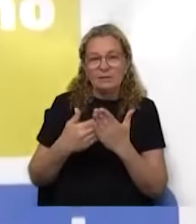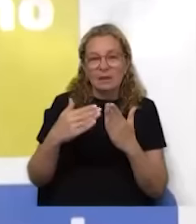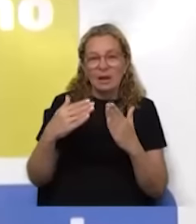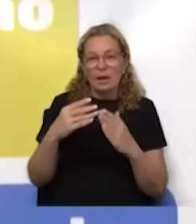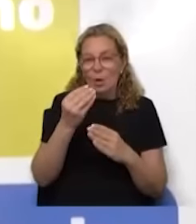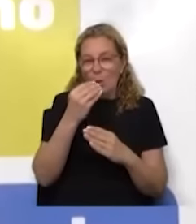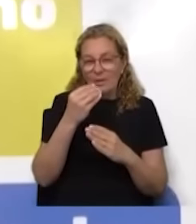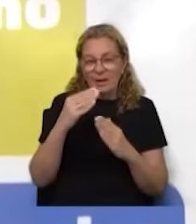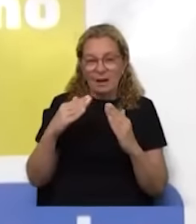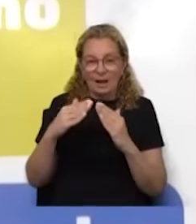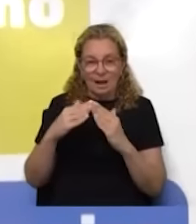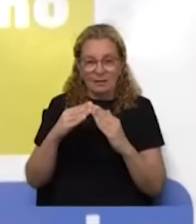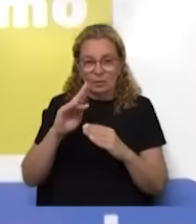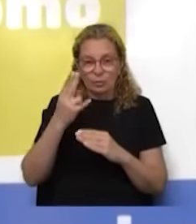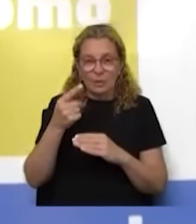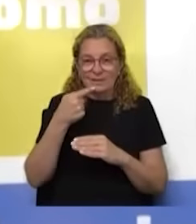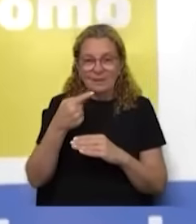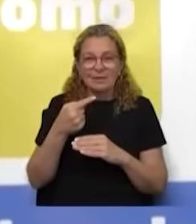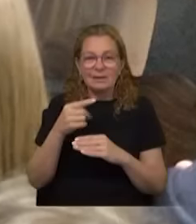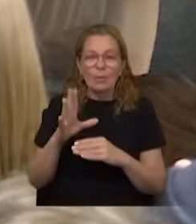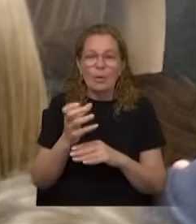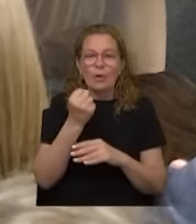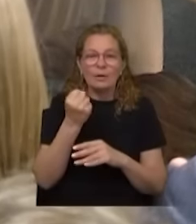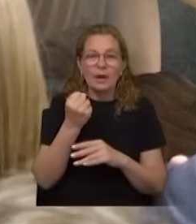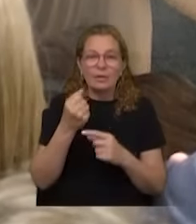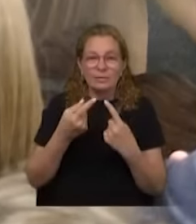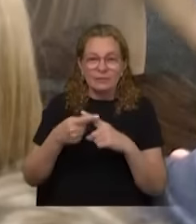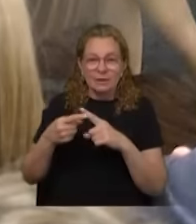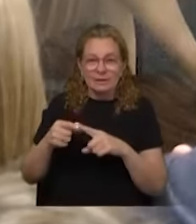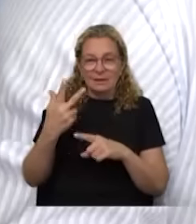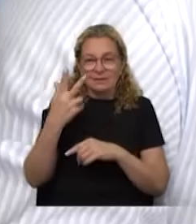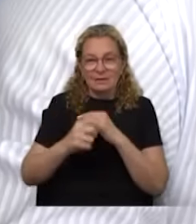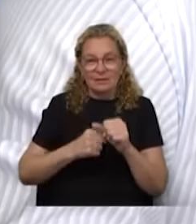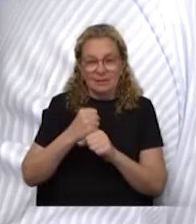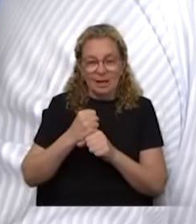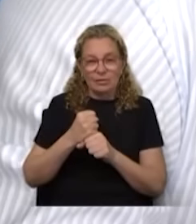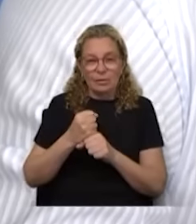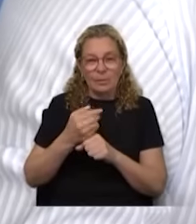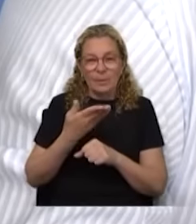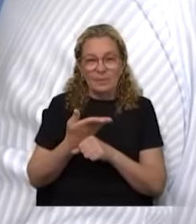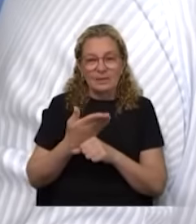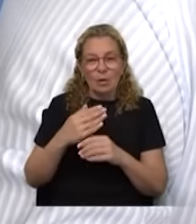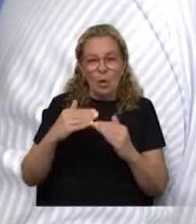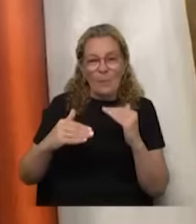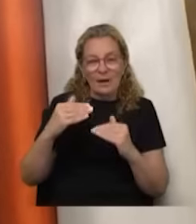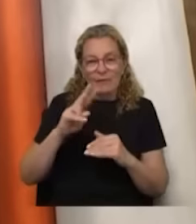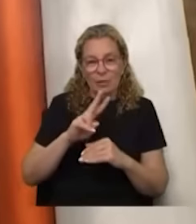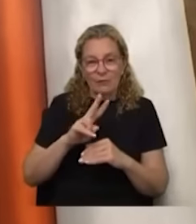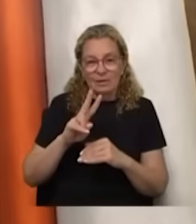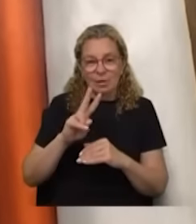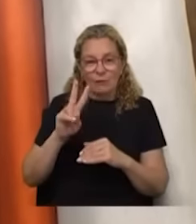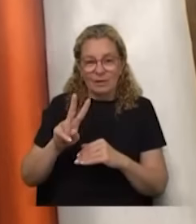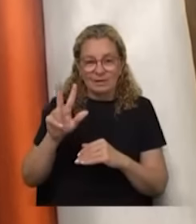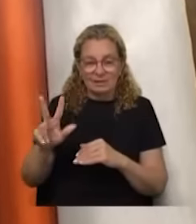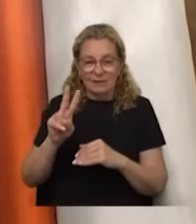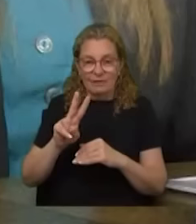técnica del Instituto Nacional de alimentación destacó que se haya logrado una serie de TR años de evaluación que permite comparar los datos de 2022 2023